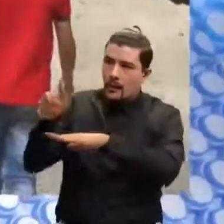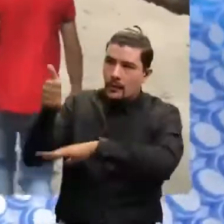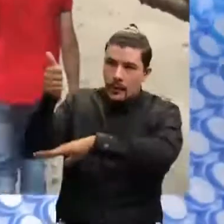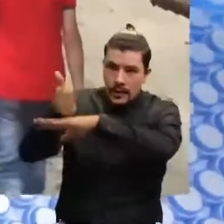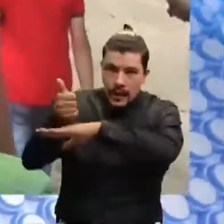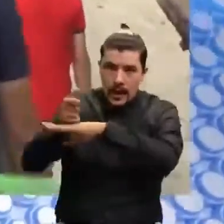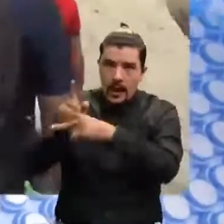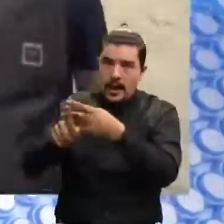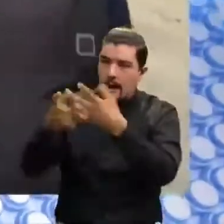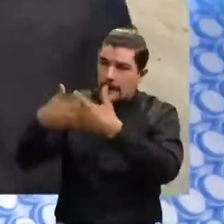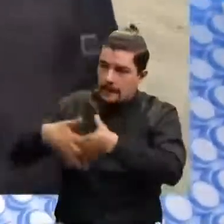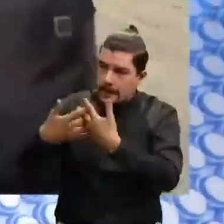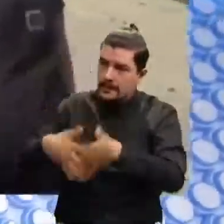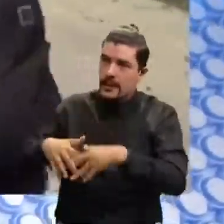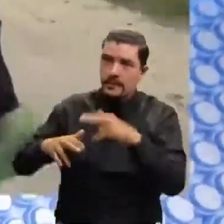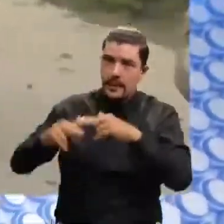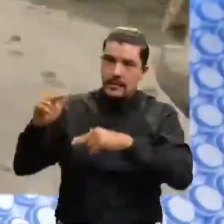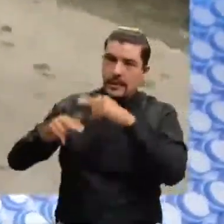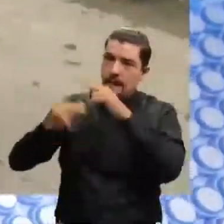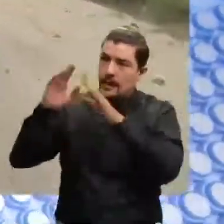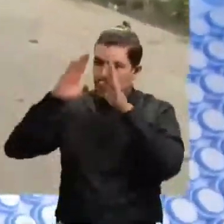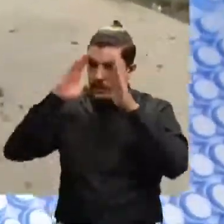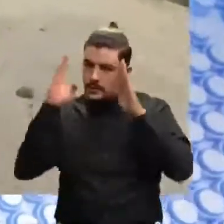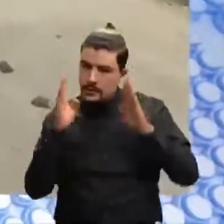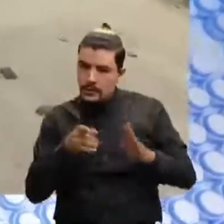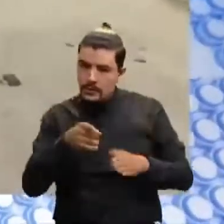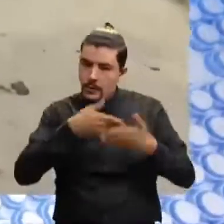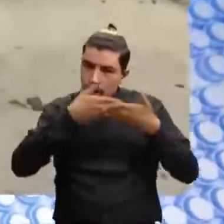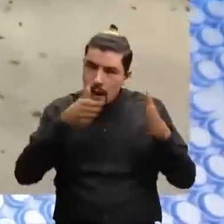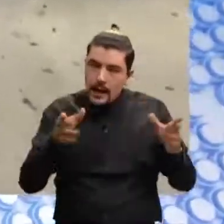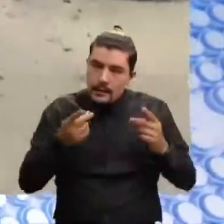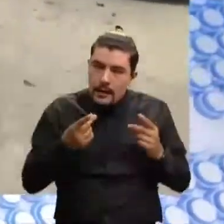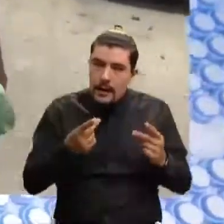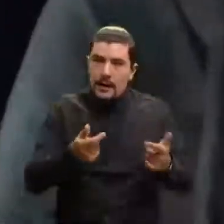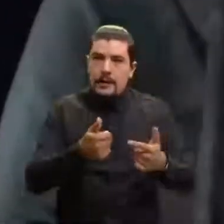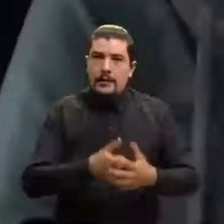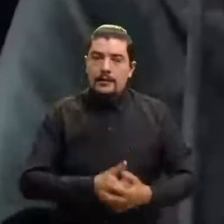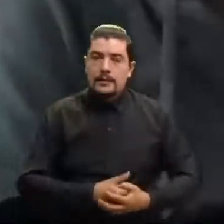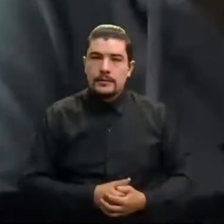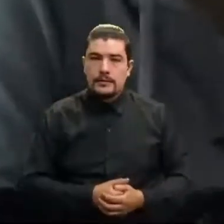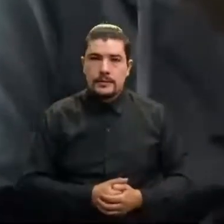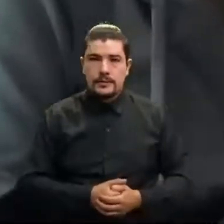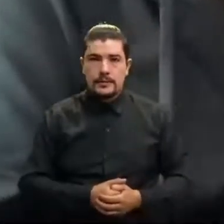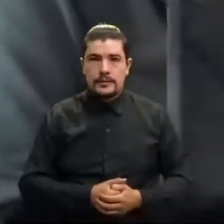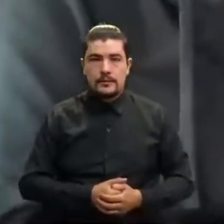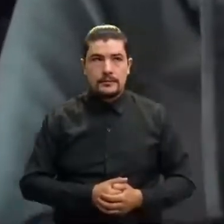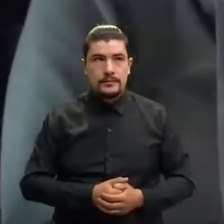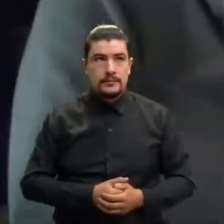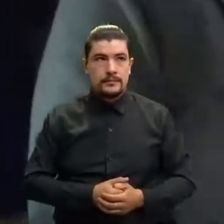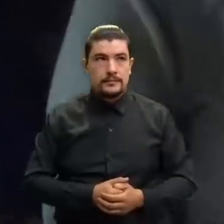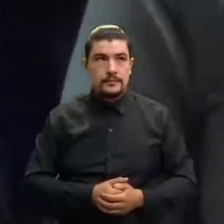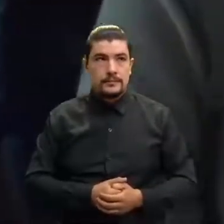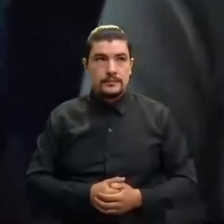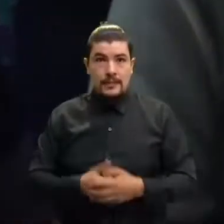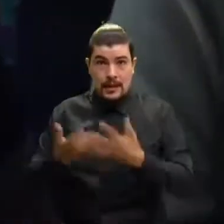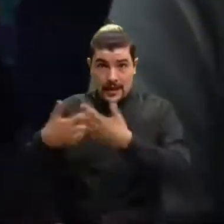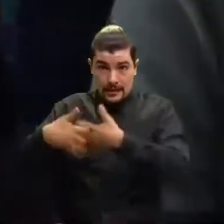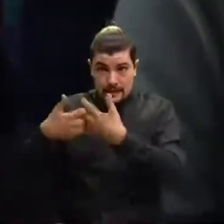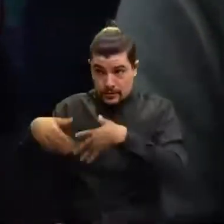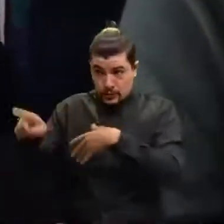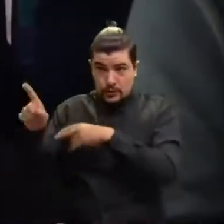con urgencia medidas de mitigación para abrir paso a la mayor brevedad posible. Dice la empresa que está a cargo de